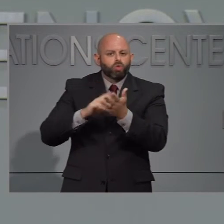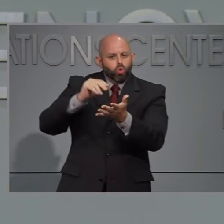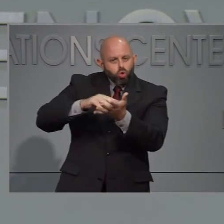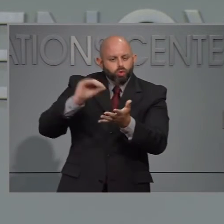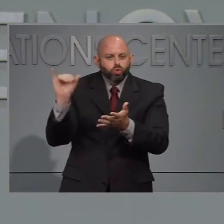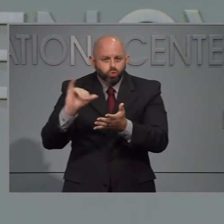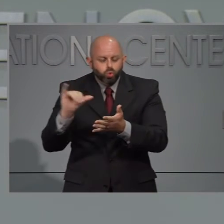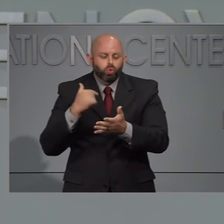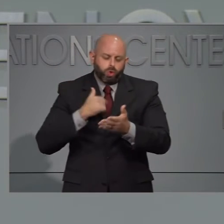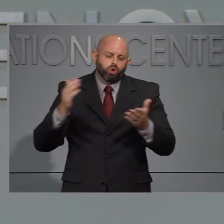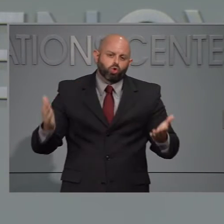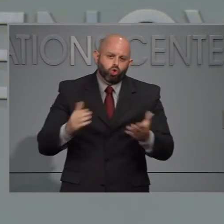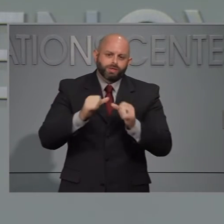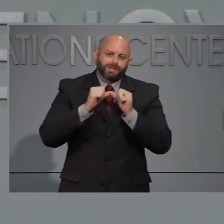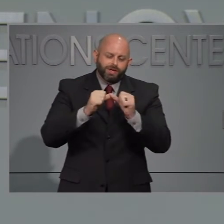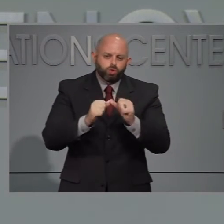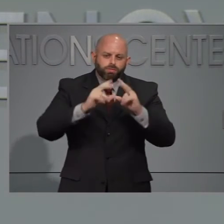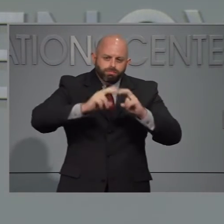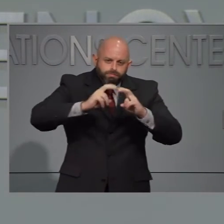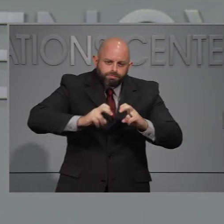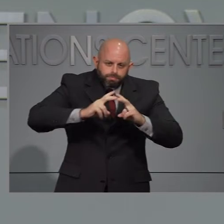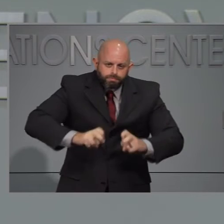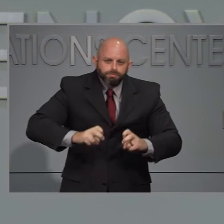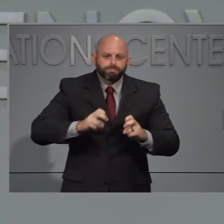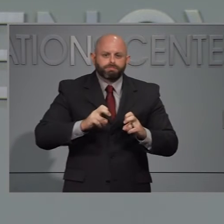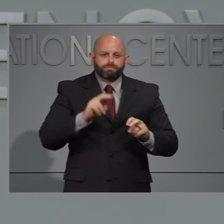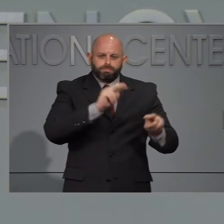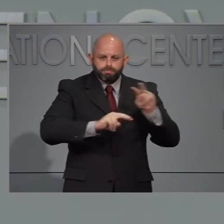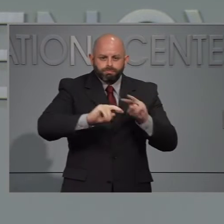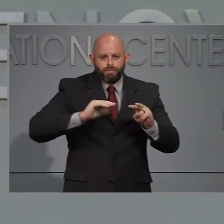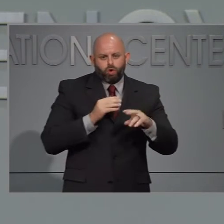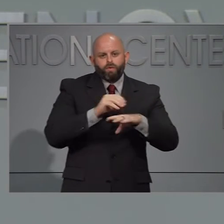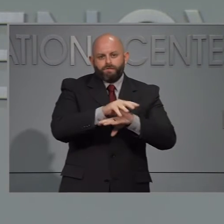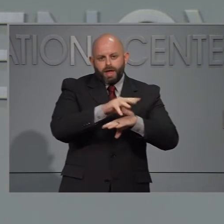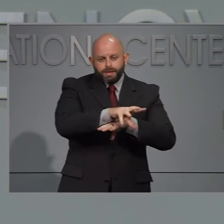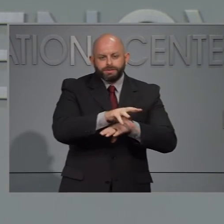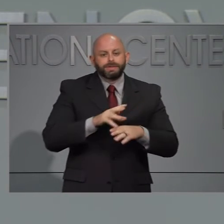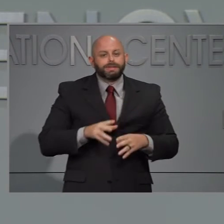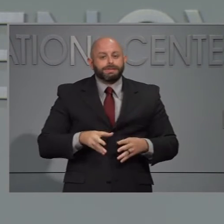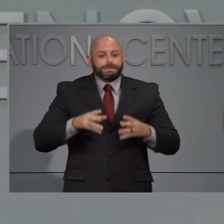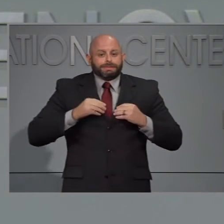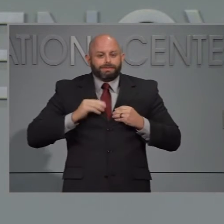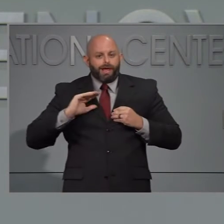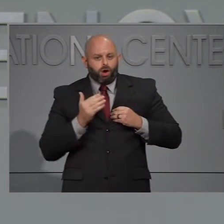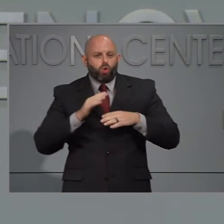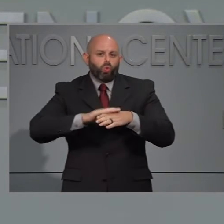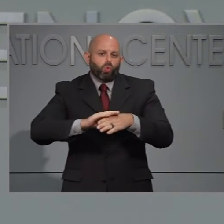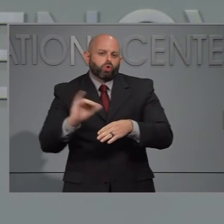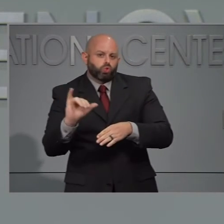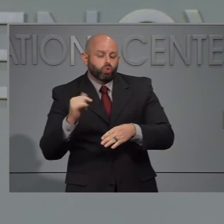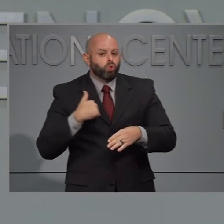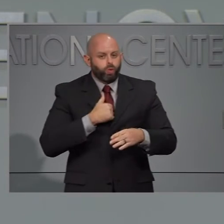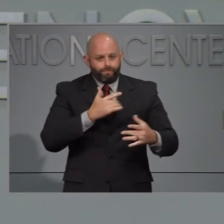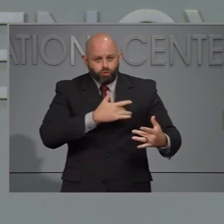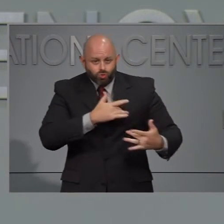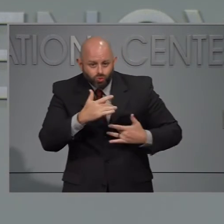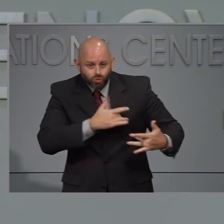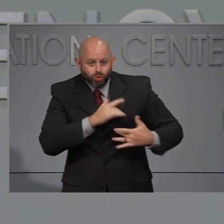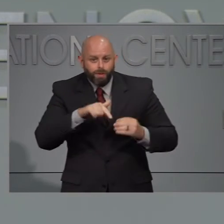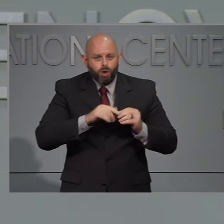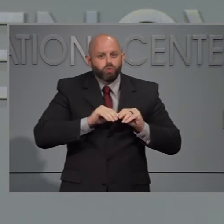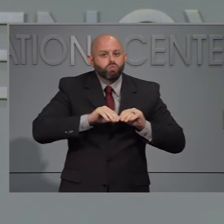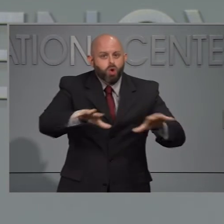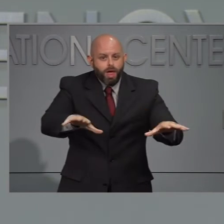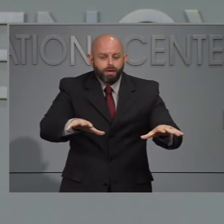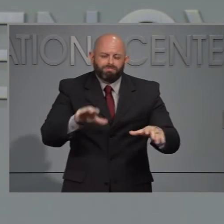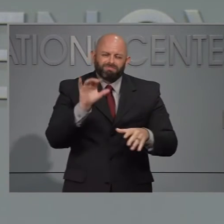que sigan mirando las guías que hemos publicado y que hagan caso a los avisos respecto a la propagación